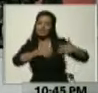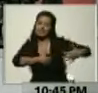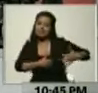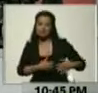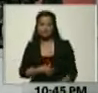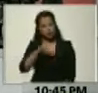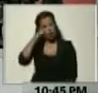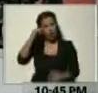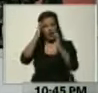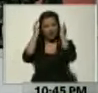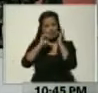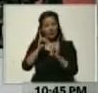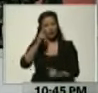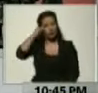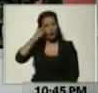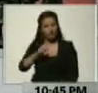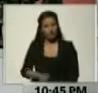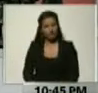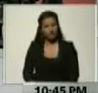Así que se gobierna, ¿ves?